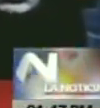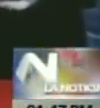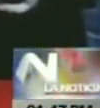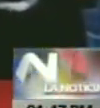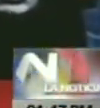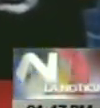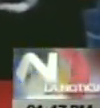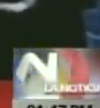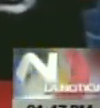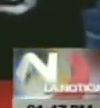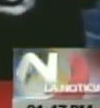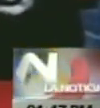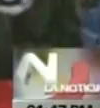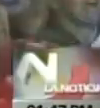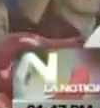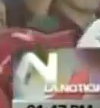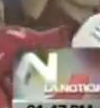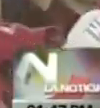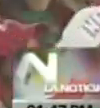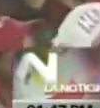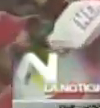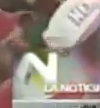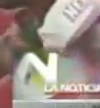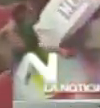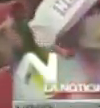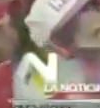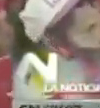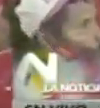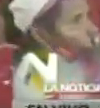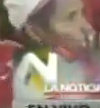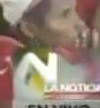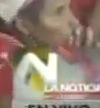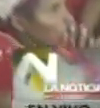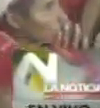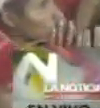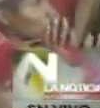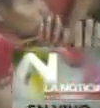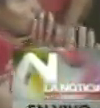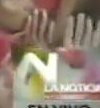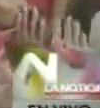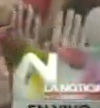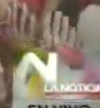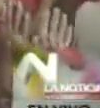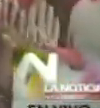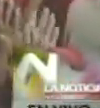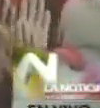revolucionaria, independencia y patria socialista.